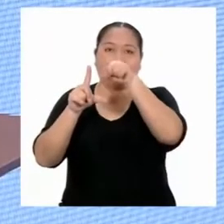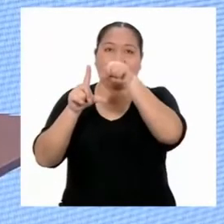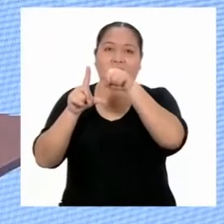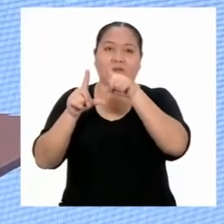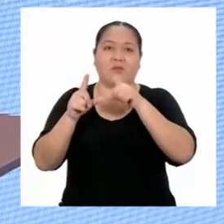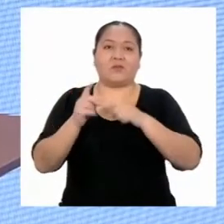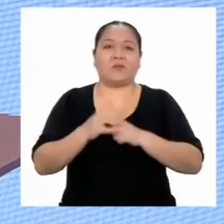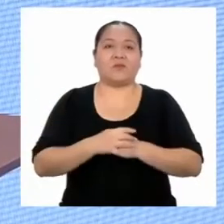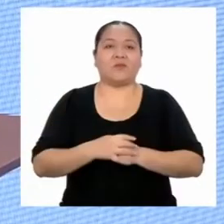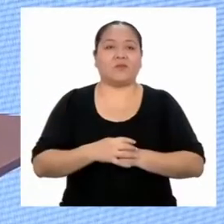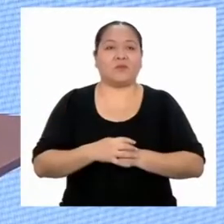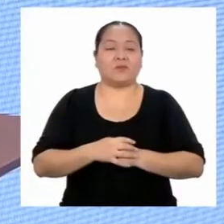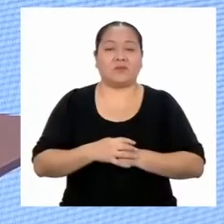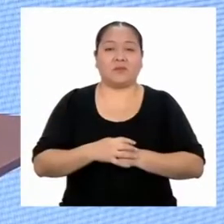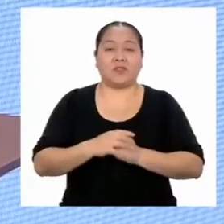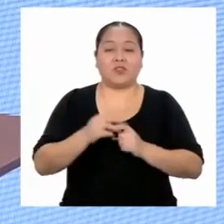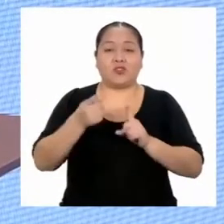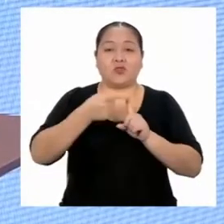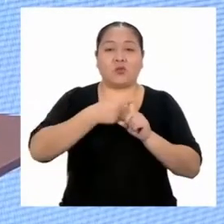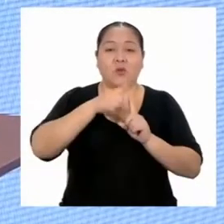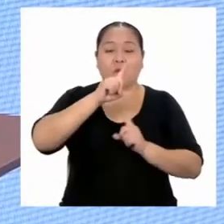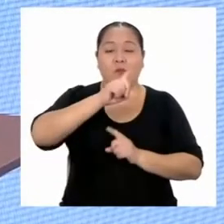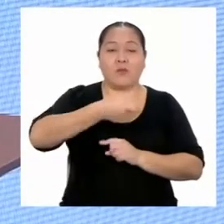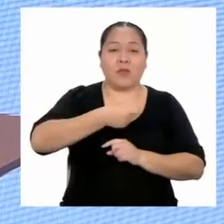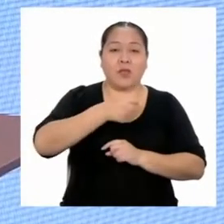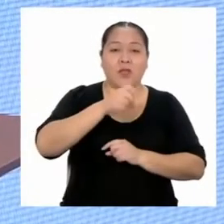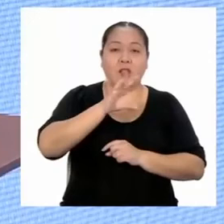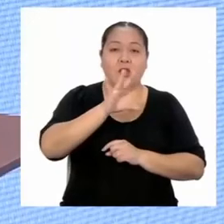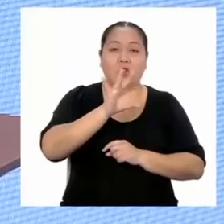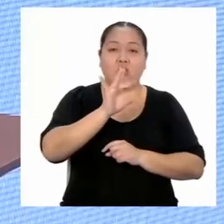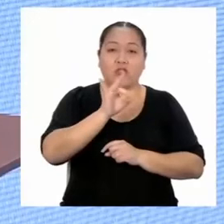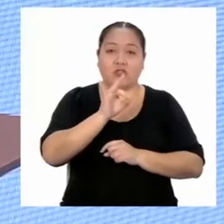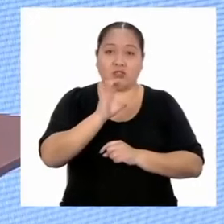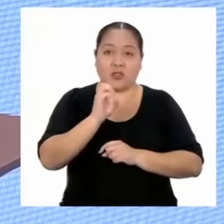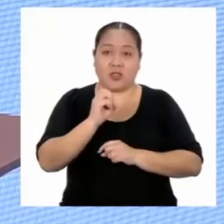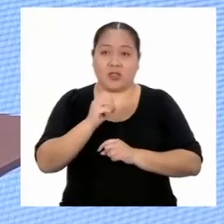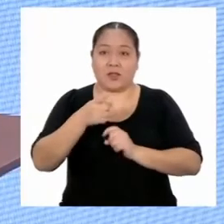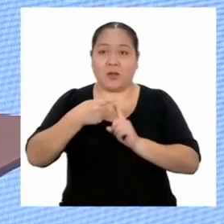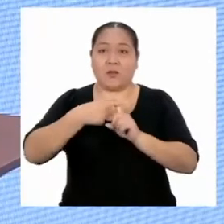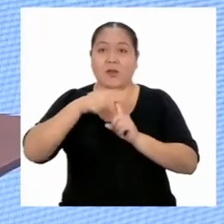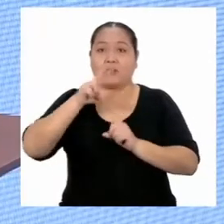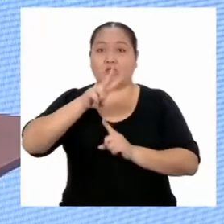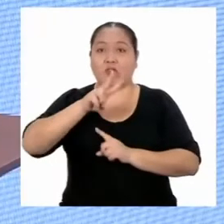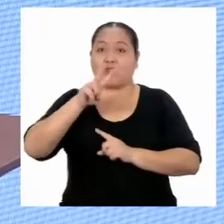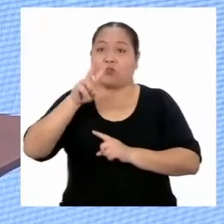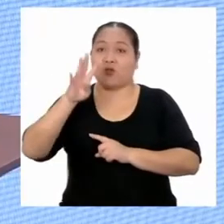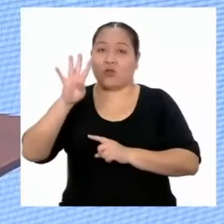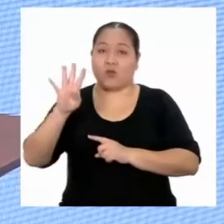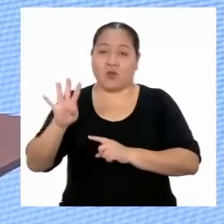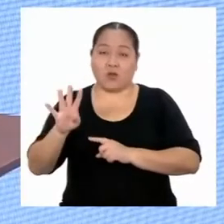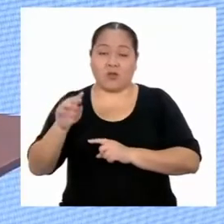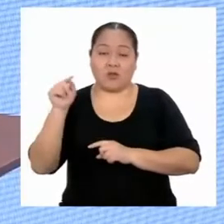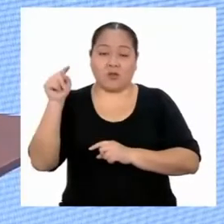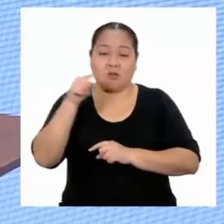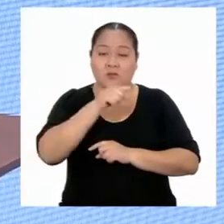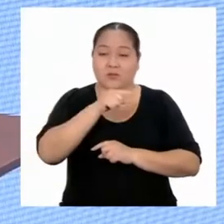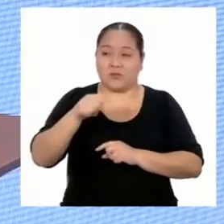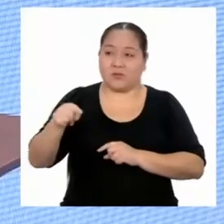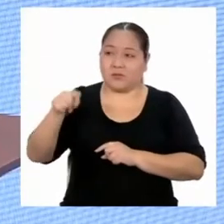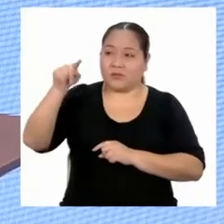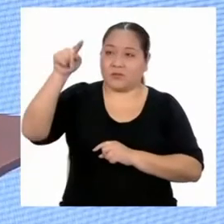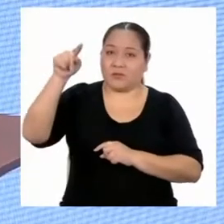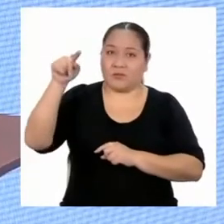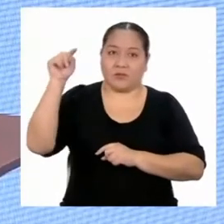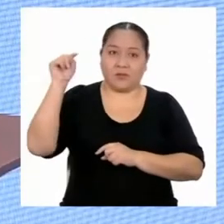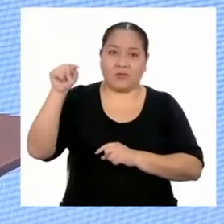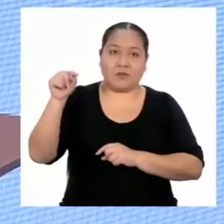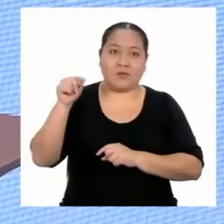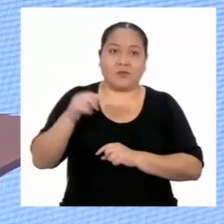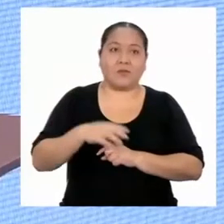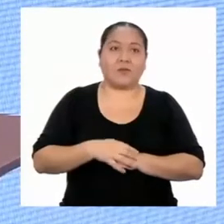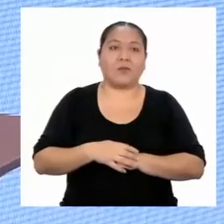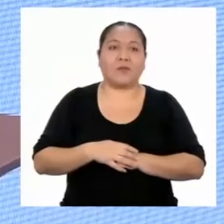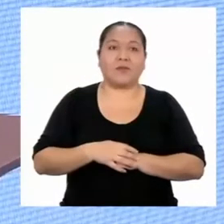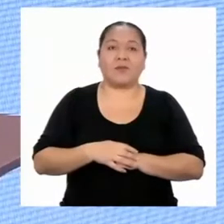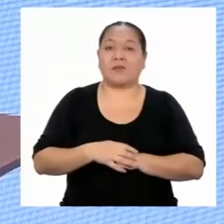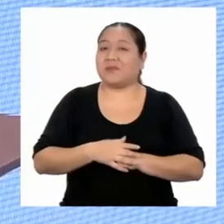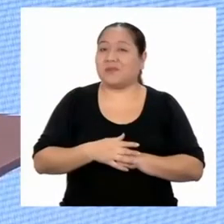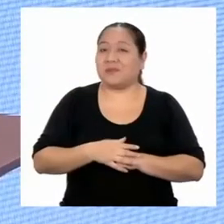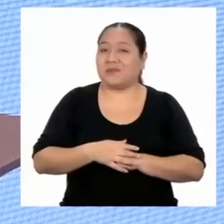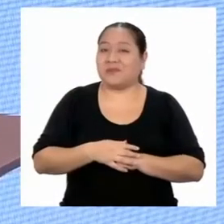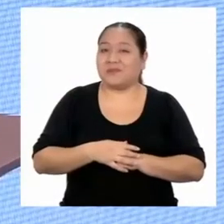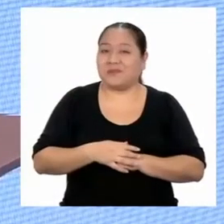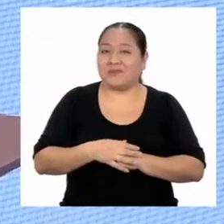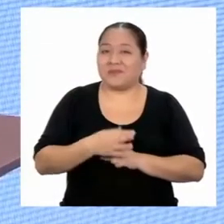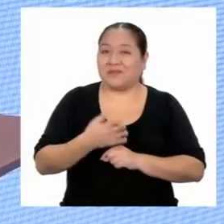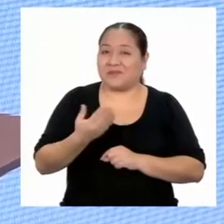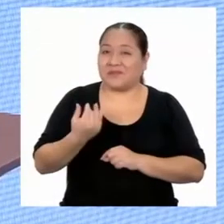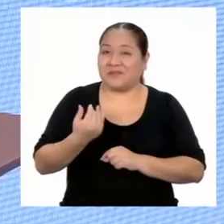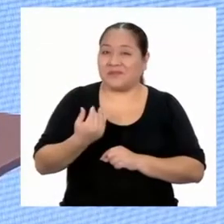sumamos 1080 más 224, obtendremos que el área que ocupa la vivienda en el terreno ofrecido es de